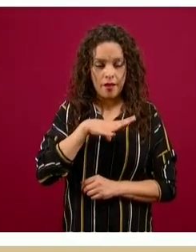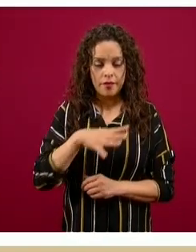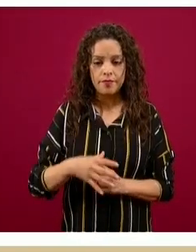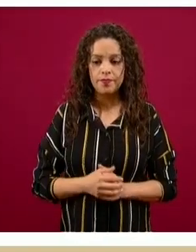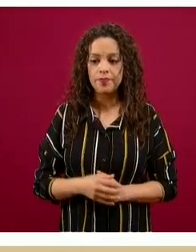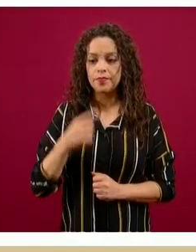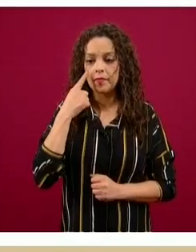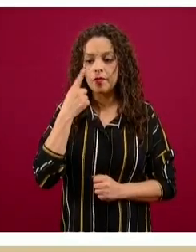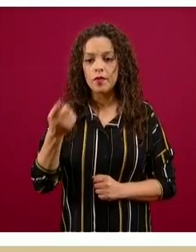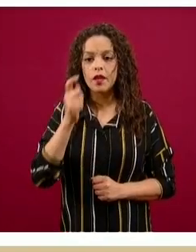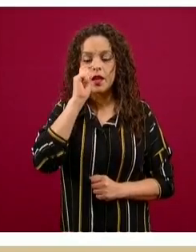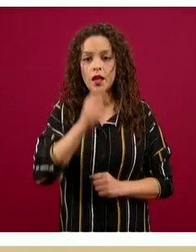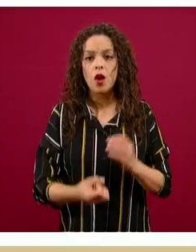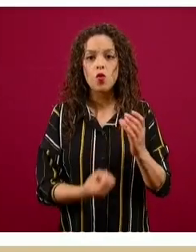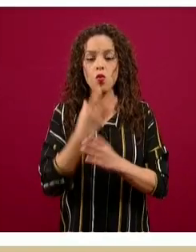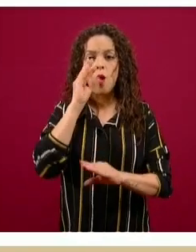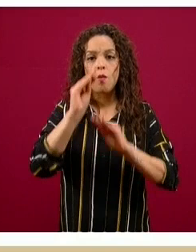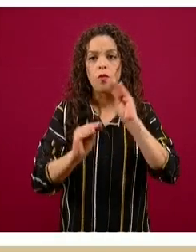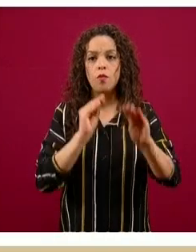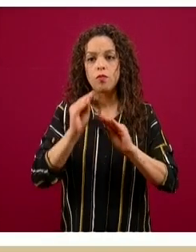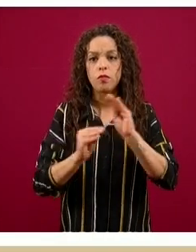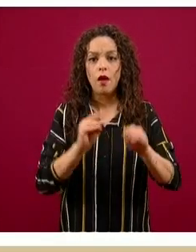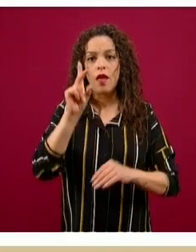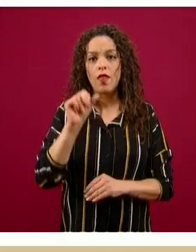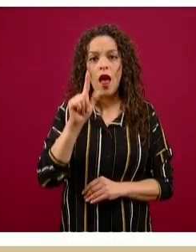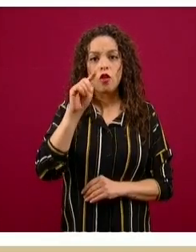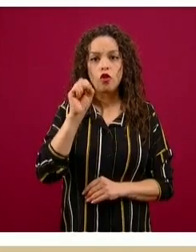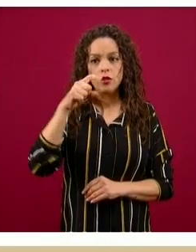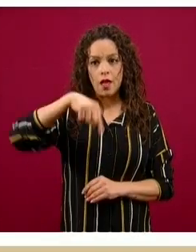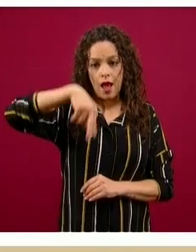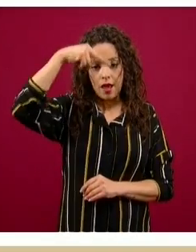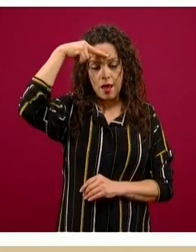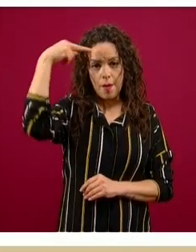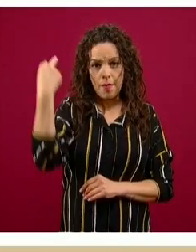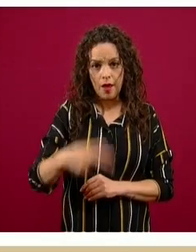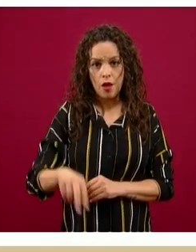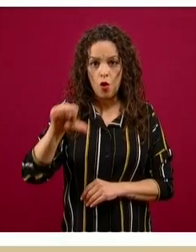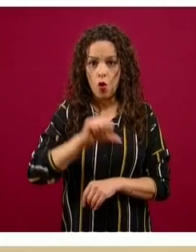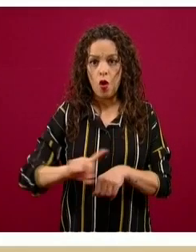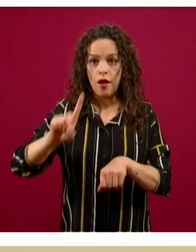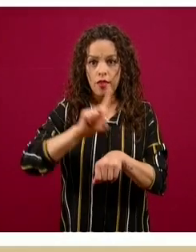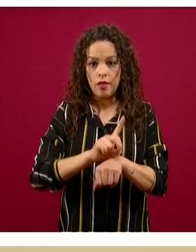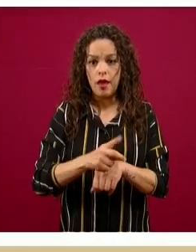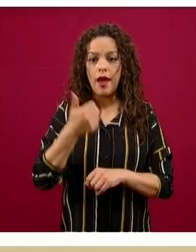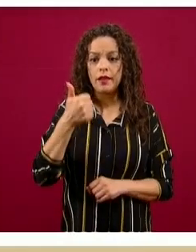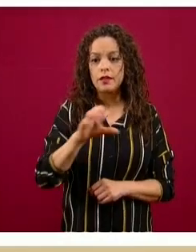datos en México para el día de hoy. Son